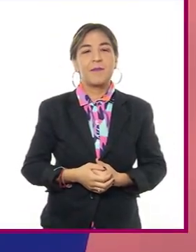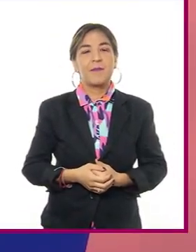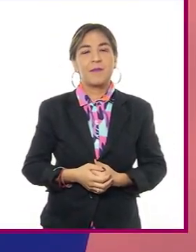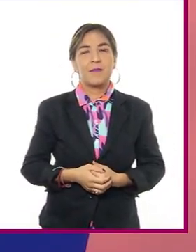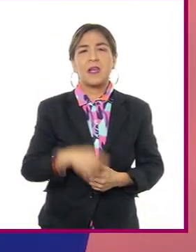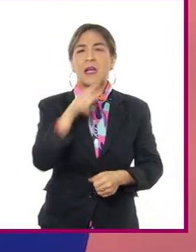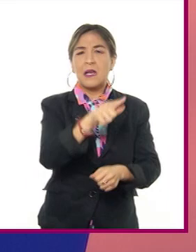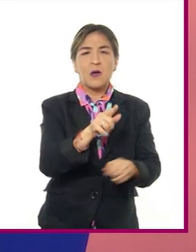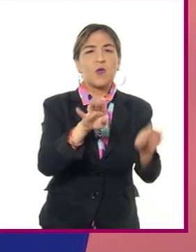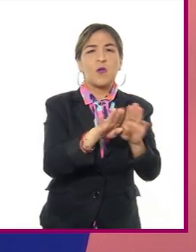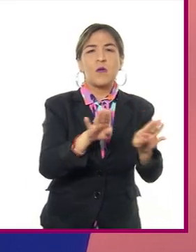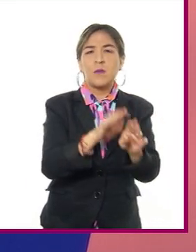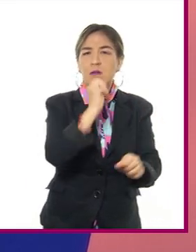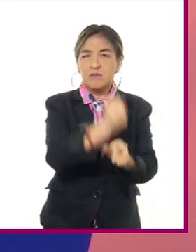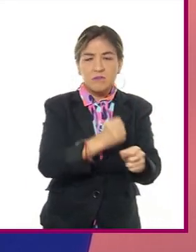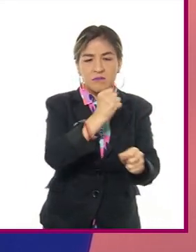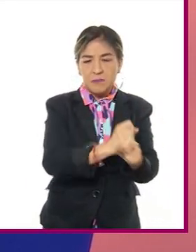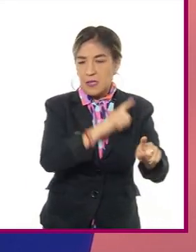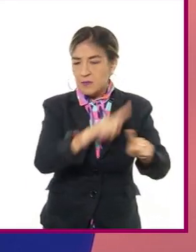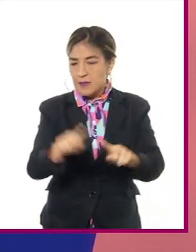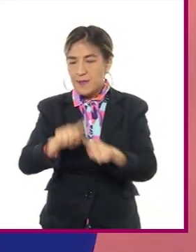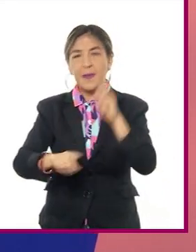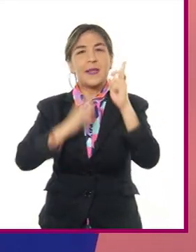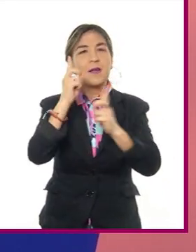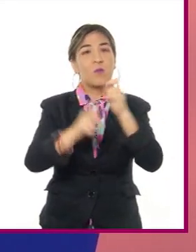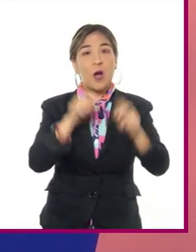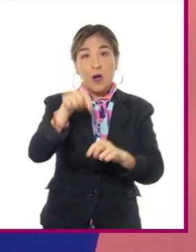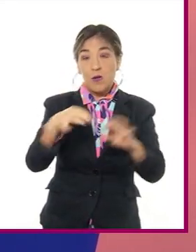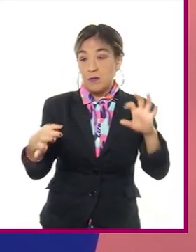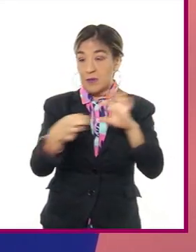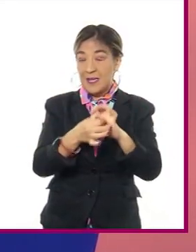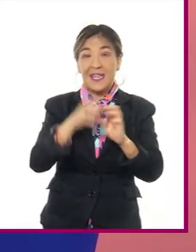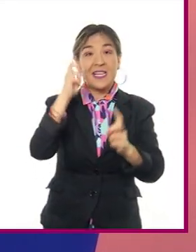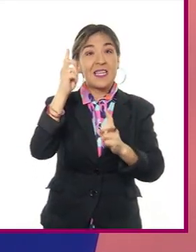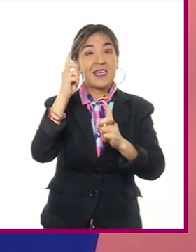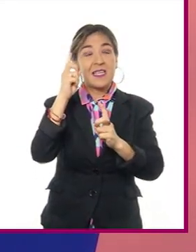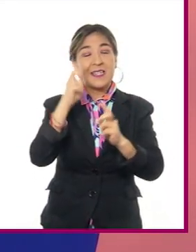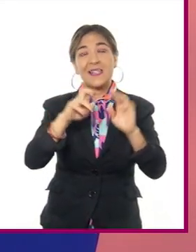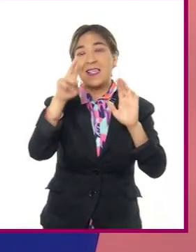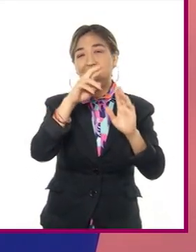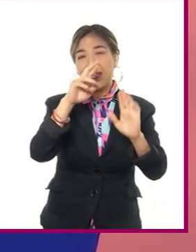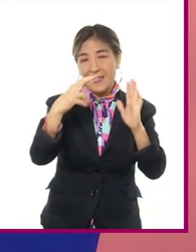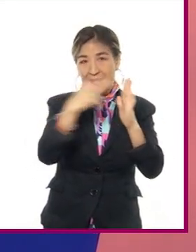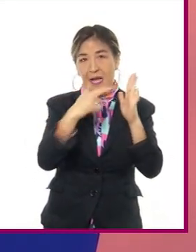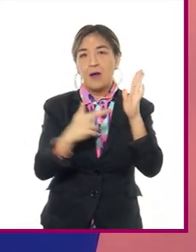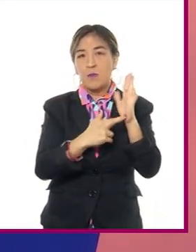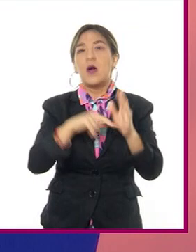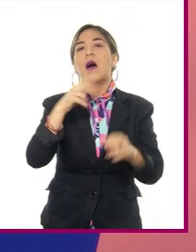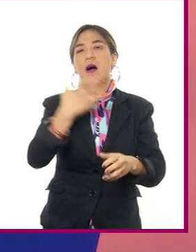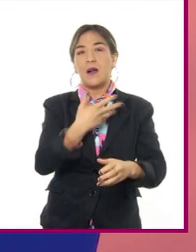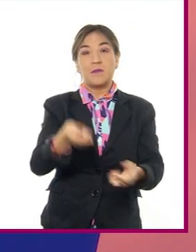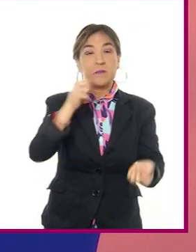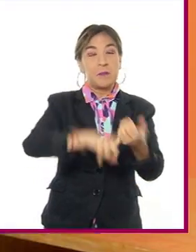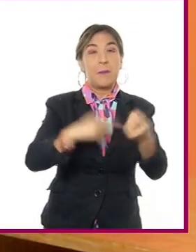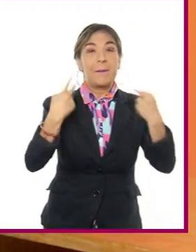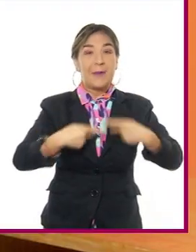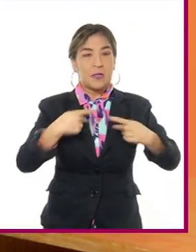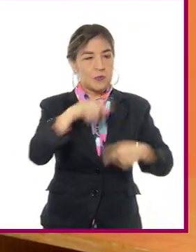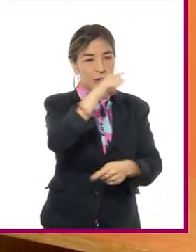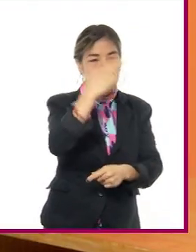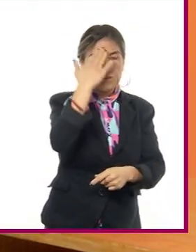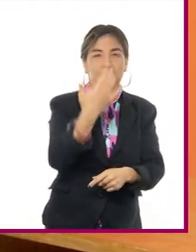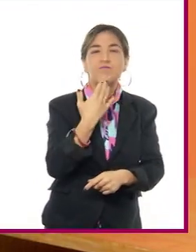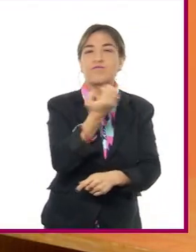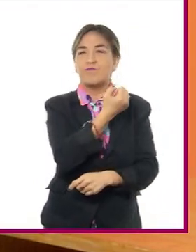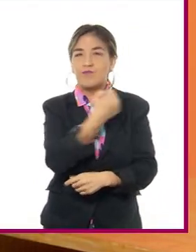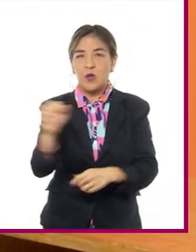la práctica de los diversos deportes contienen normas elaboradas por expertos y especialistas.